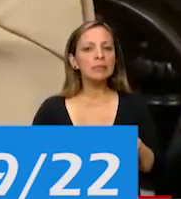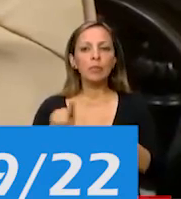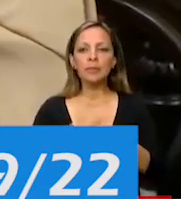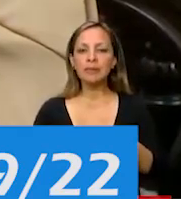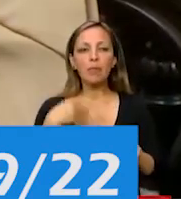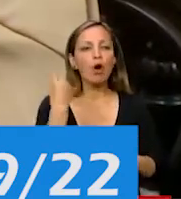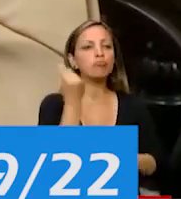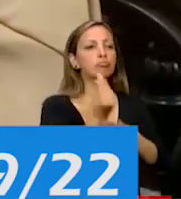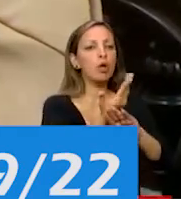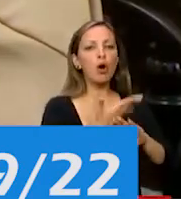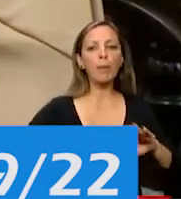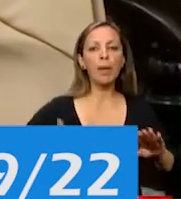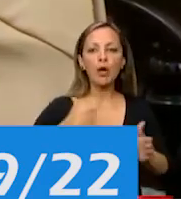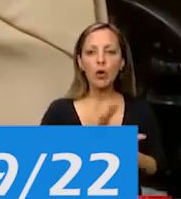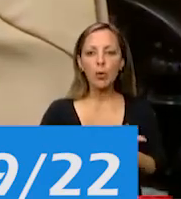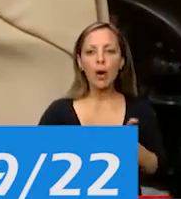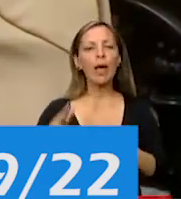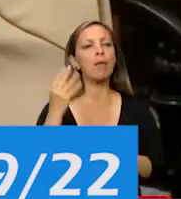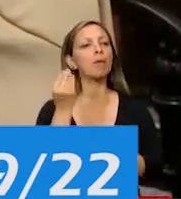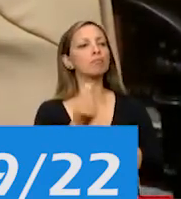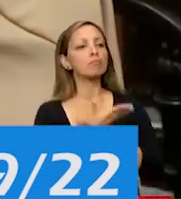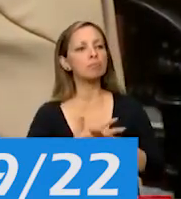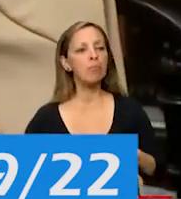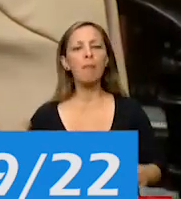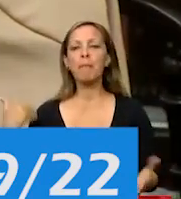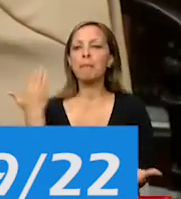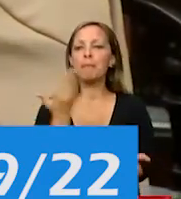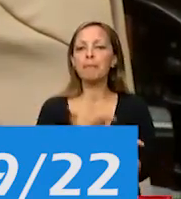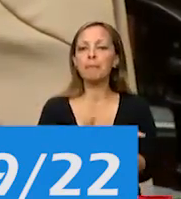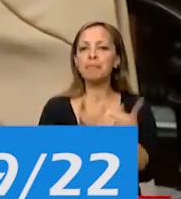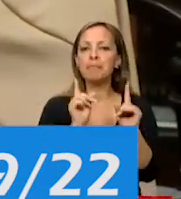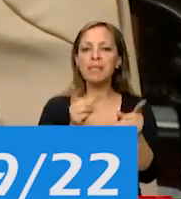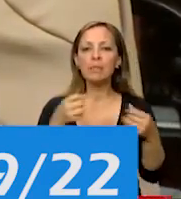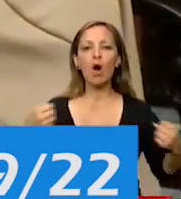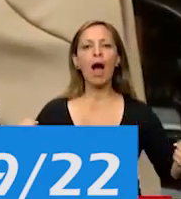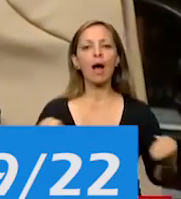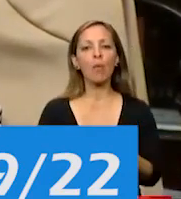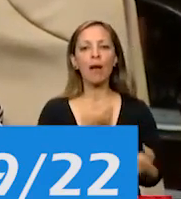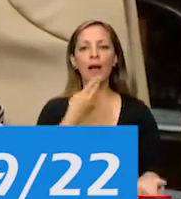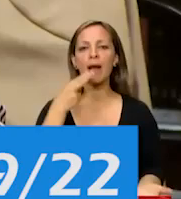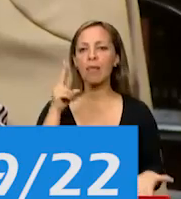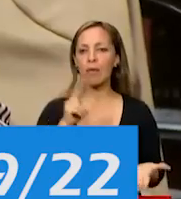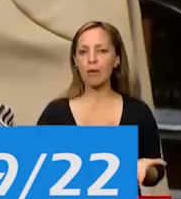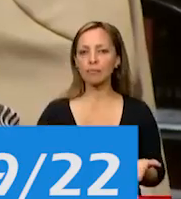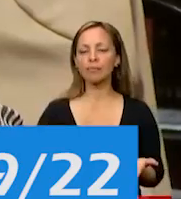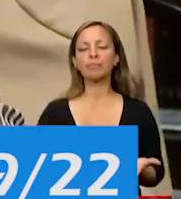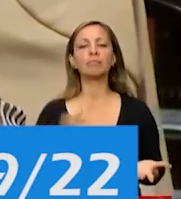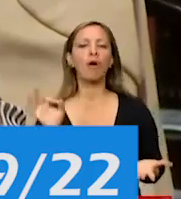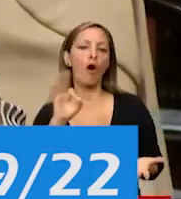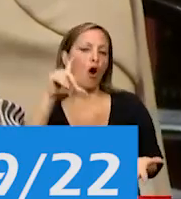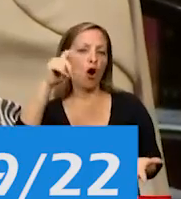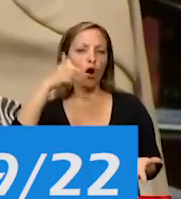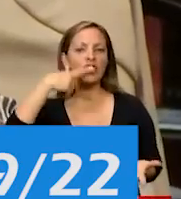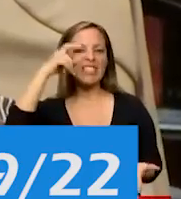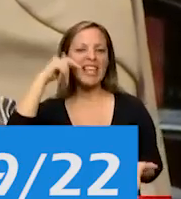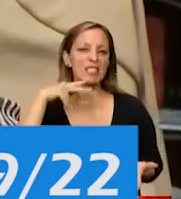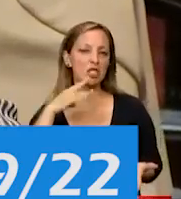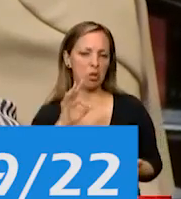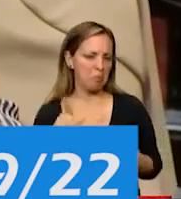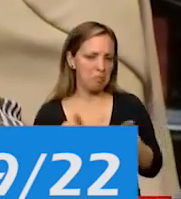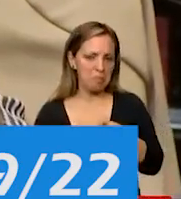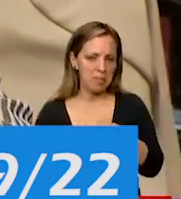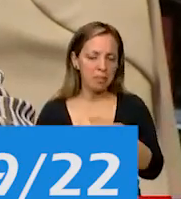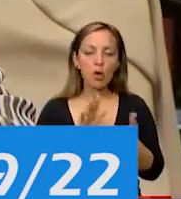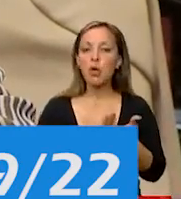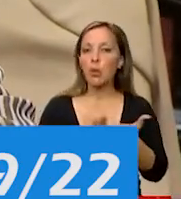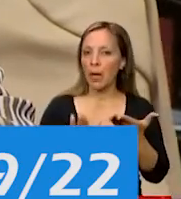gobierno que viene propone un acuerdo fiscal o un consenso fiscal nuevo. Y yo